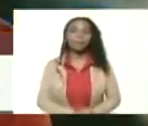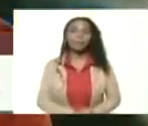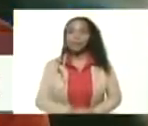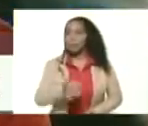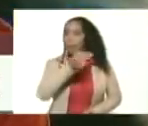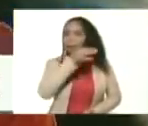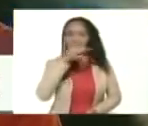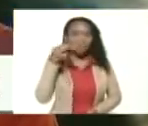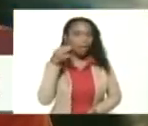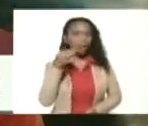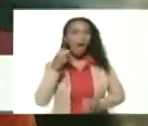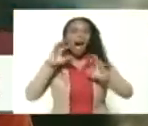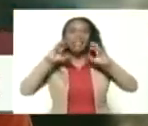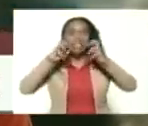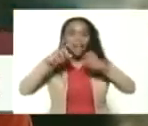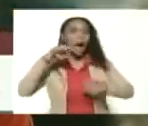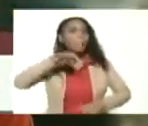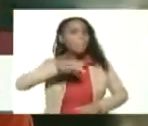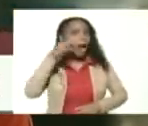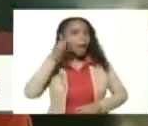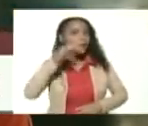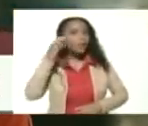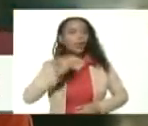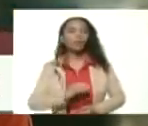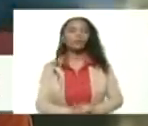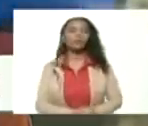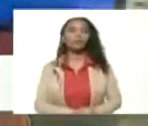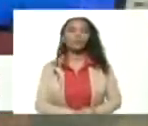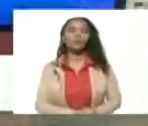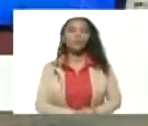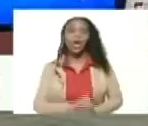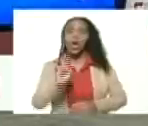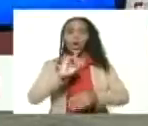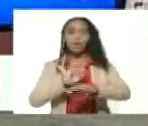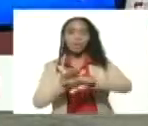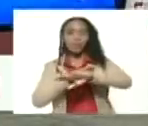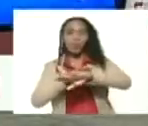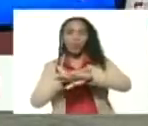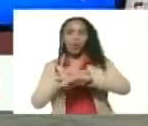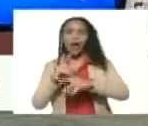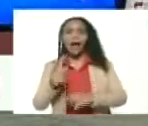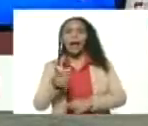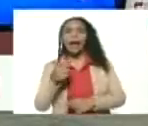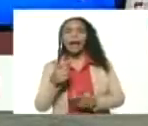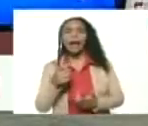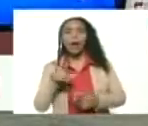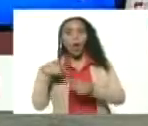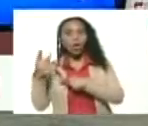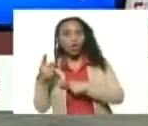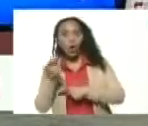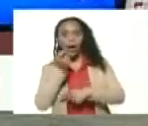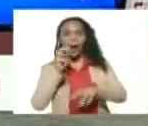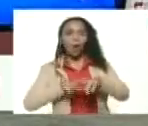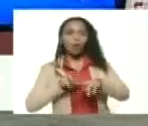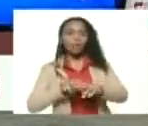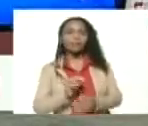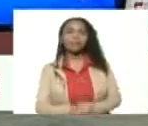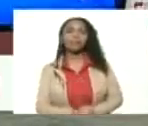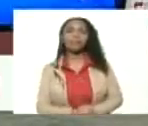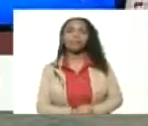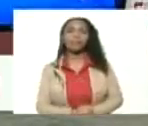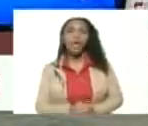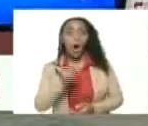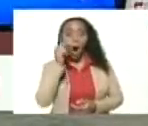Excelente. Maíz amarillo Inea 7. No, perdón, leguminosas, caraota. Luis Alberto Suárez,